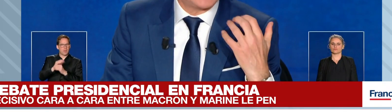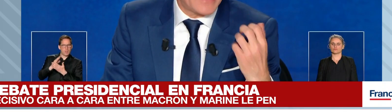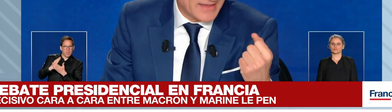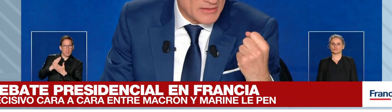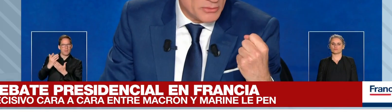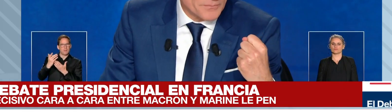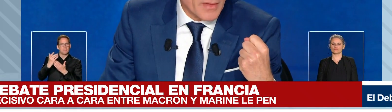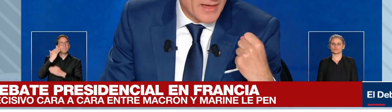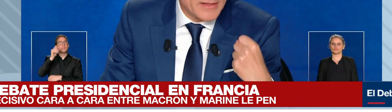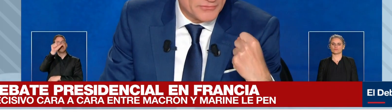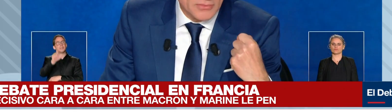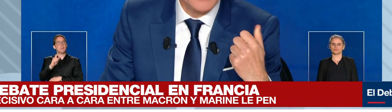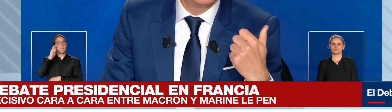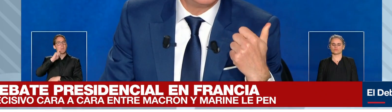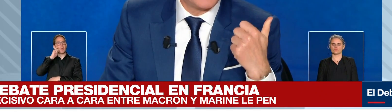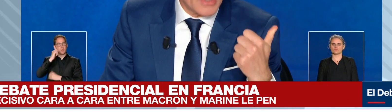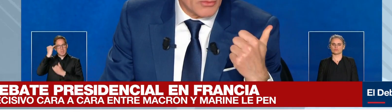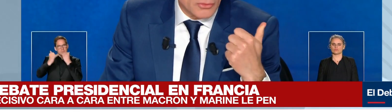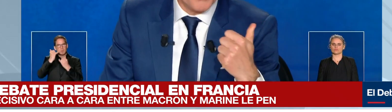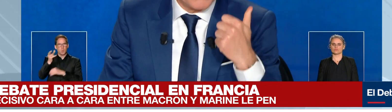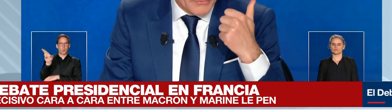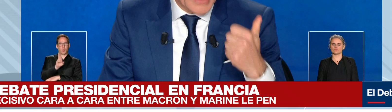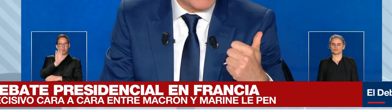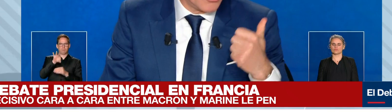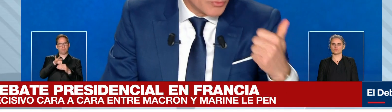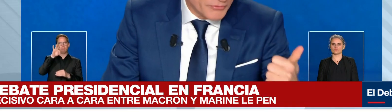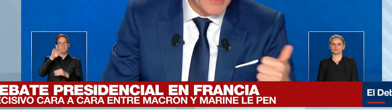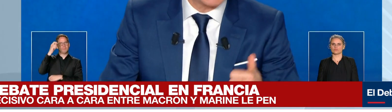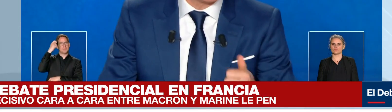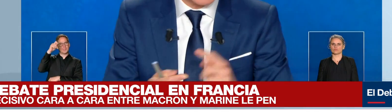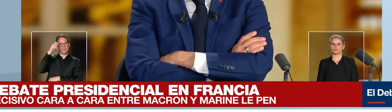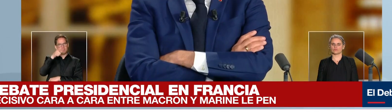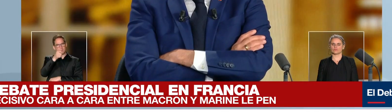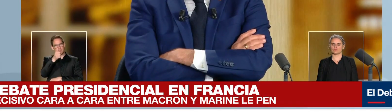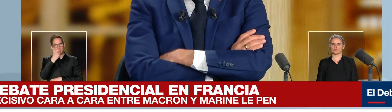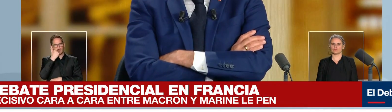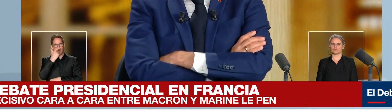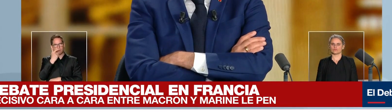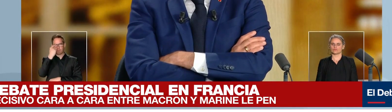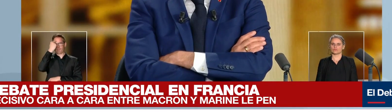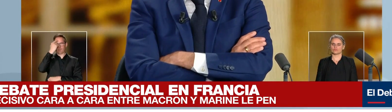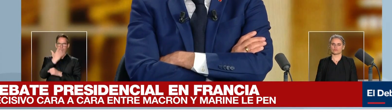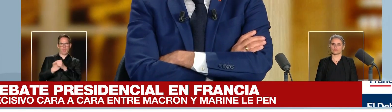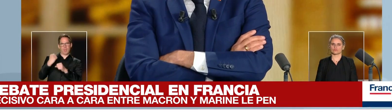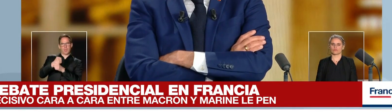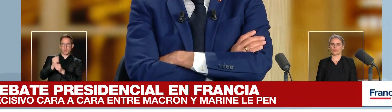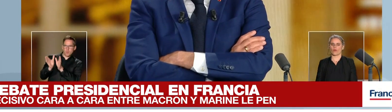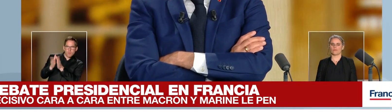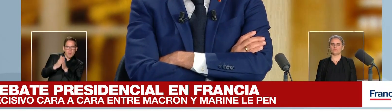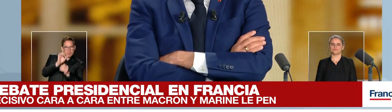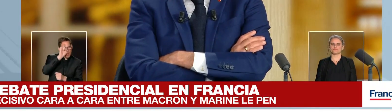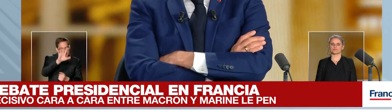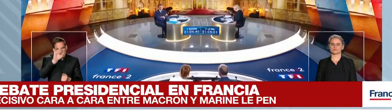proporcional. Señor Macron, si usted es reelecto, ¿va a utilizar frecuentemente los referendos? ¿Va a instaurar